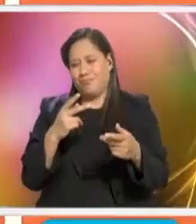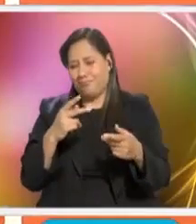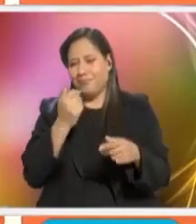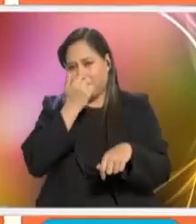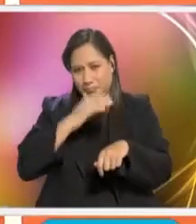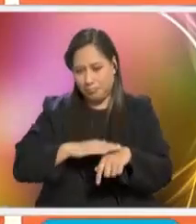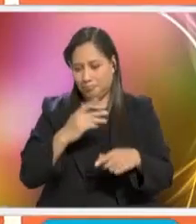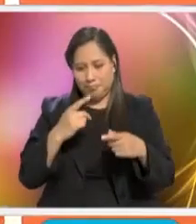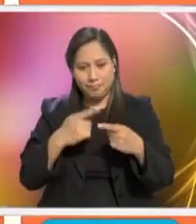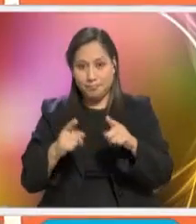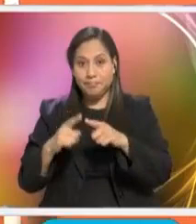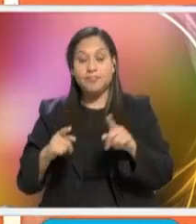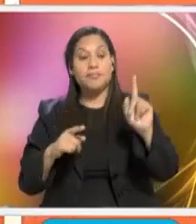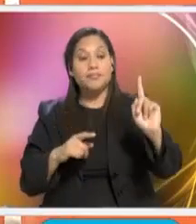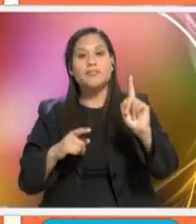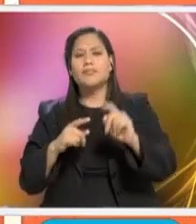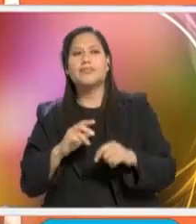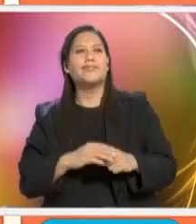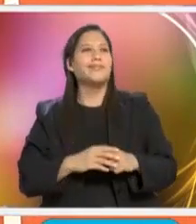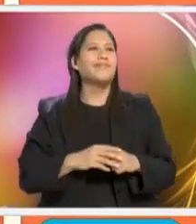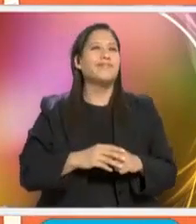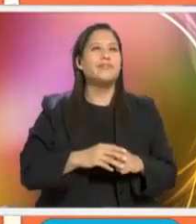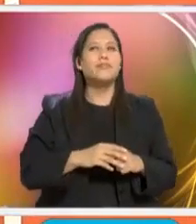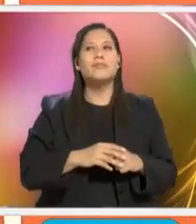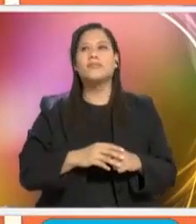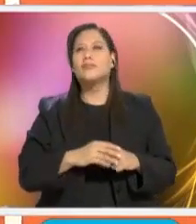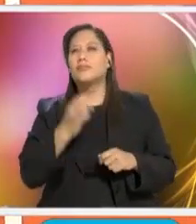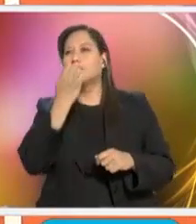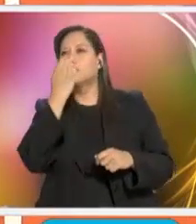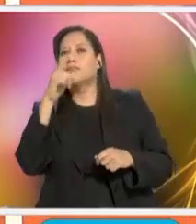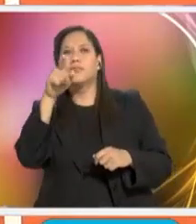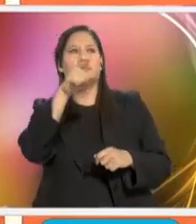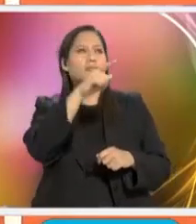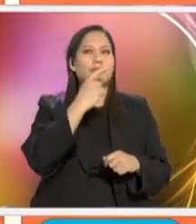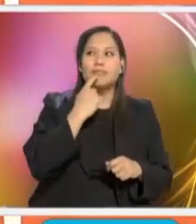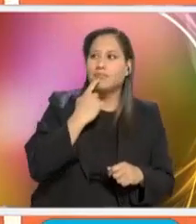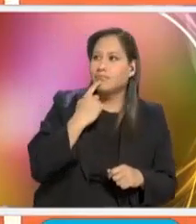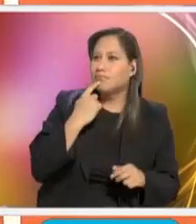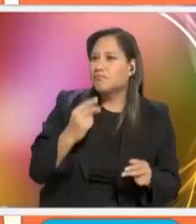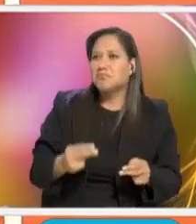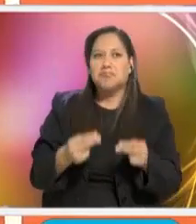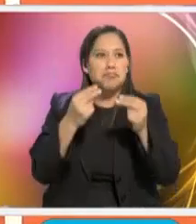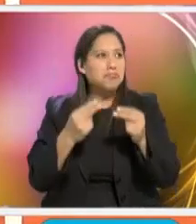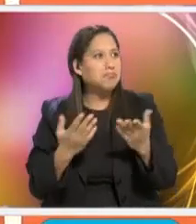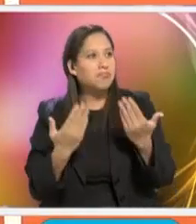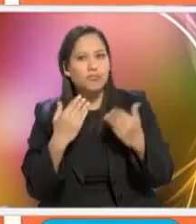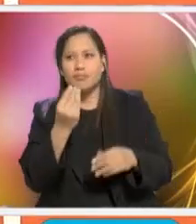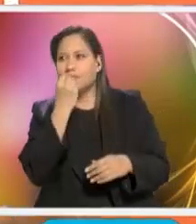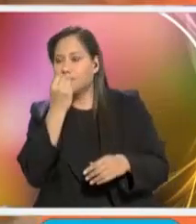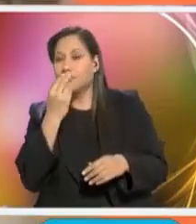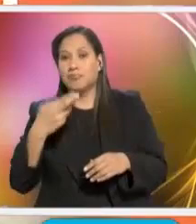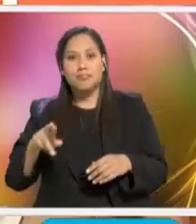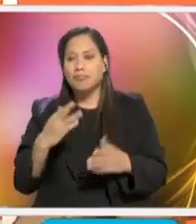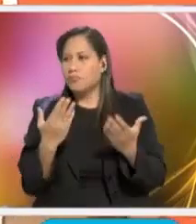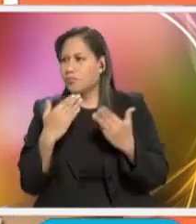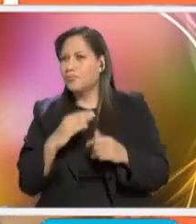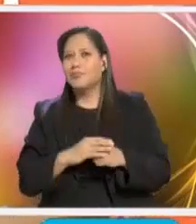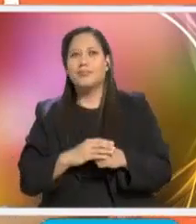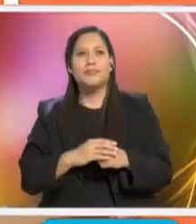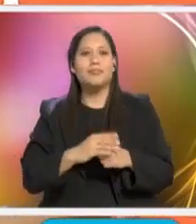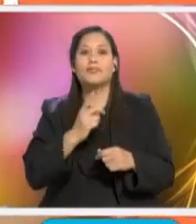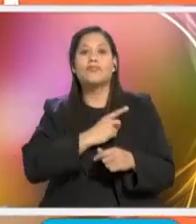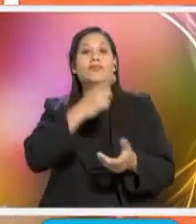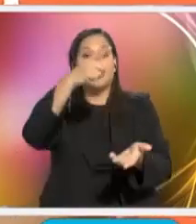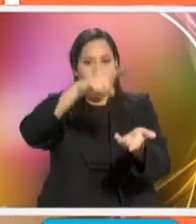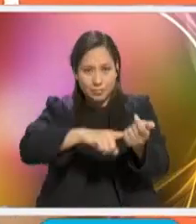pues ella veía que alrededor de esta escuela no había establecimientos de comida más que los que hay dentro